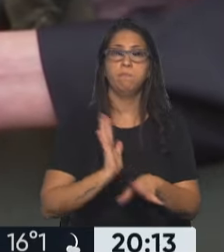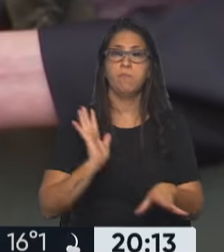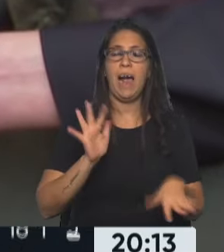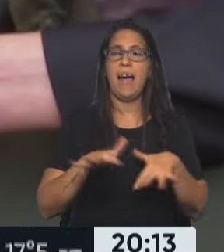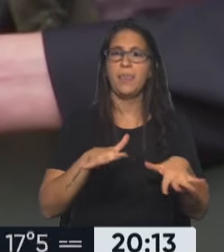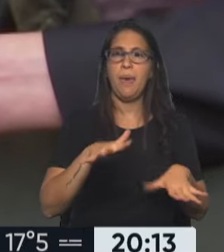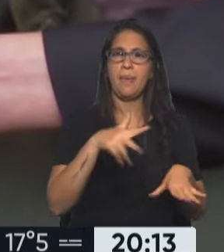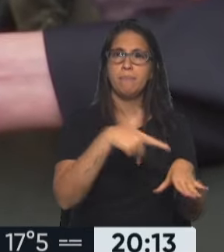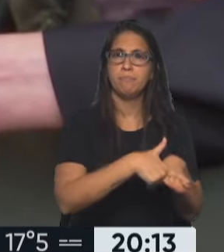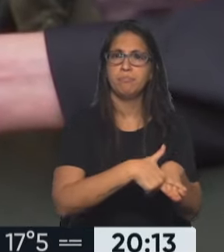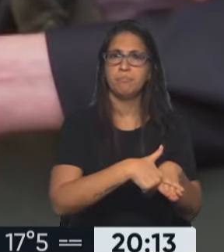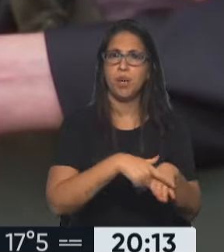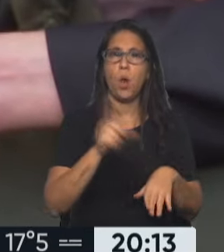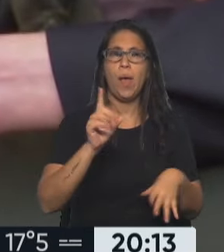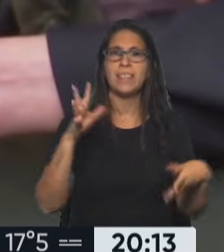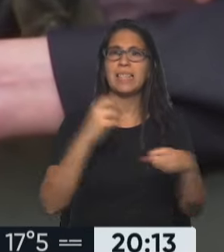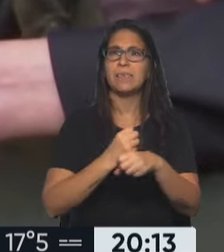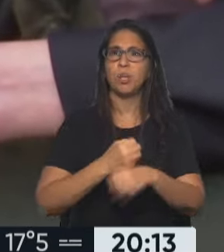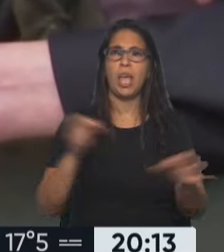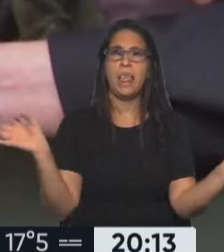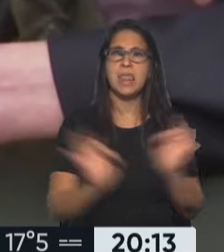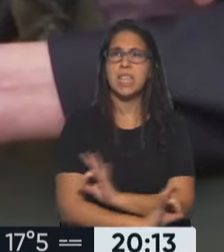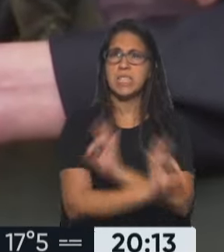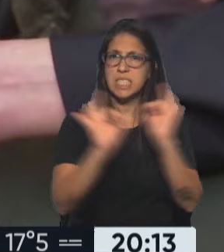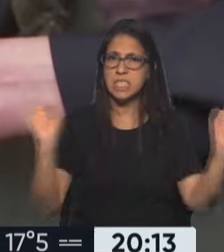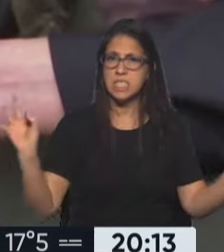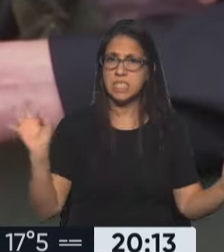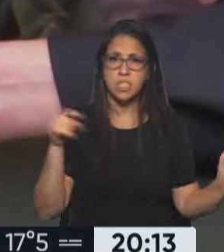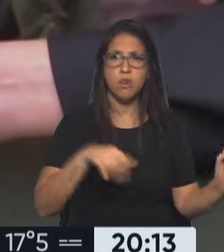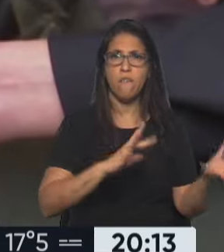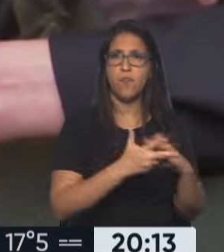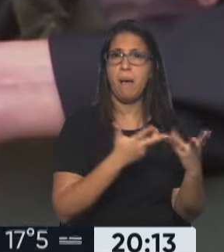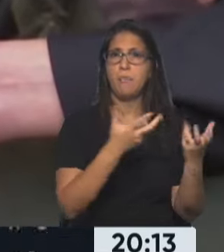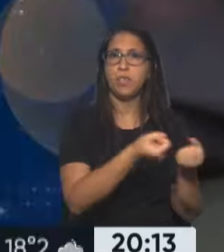que no hubiera transporte o no hubiera gente trabajando, era más para acompañar la movilización.